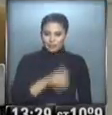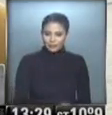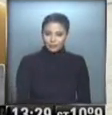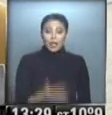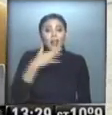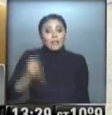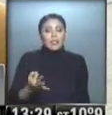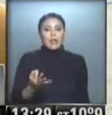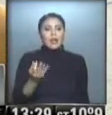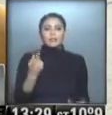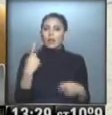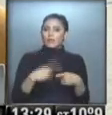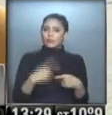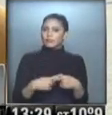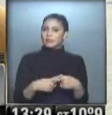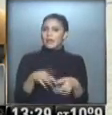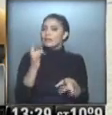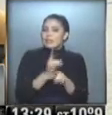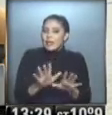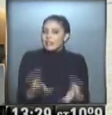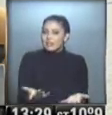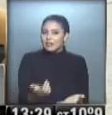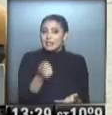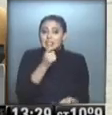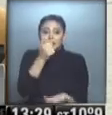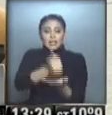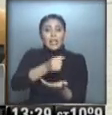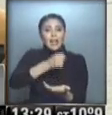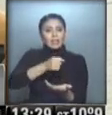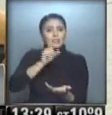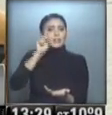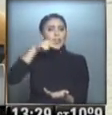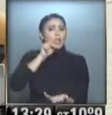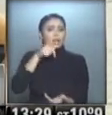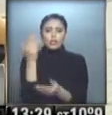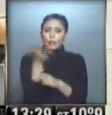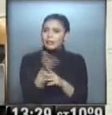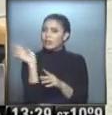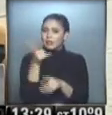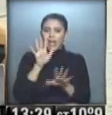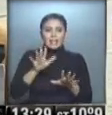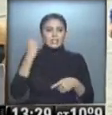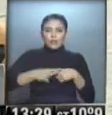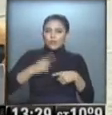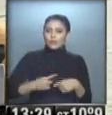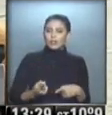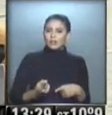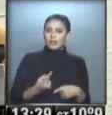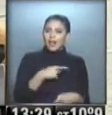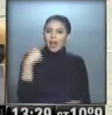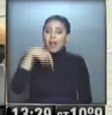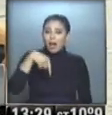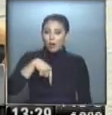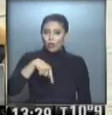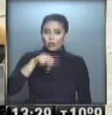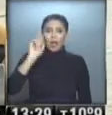un fenómeno como siempre sucede cuando que el indio actúa la verdad es que estamos con un nivel